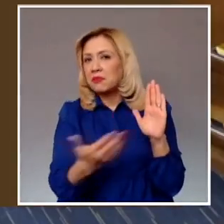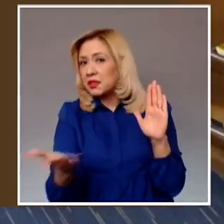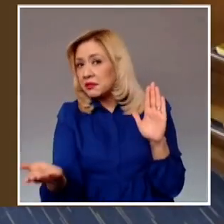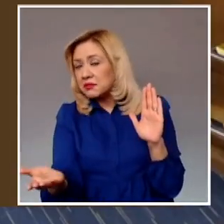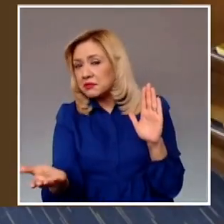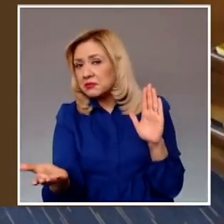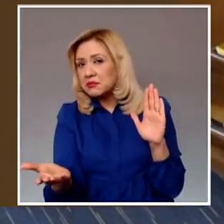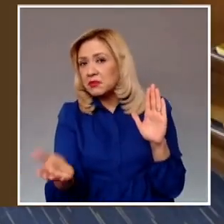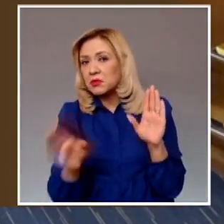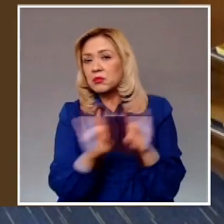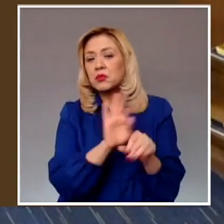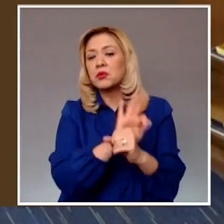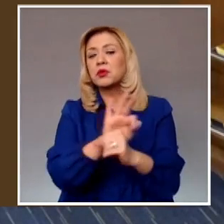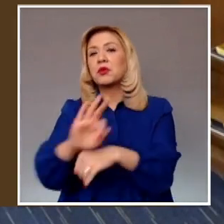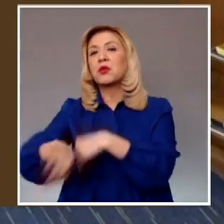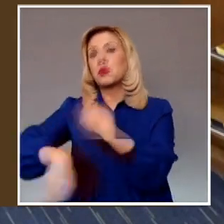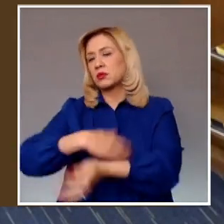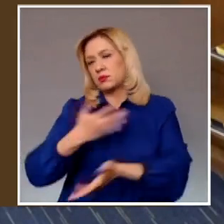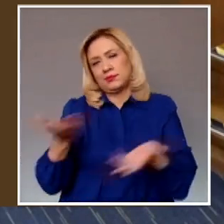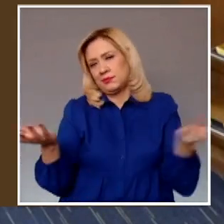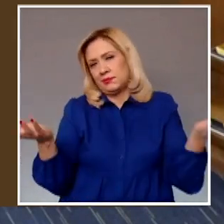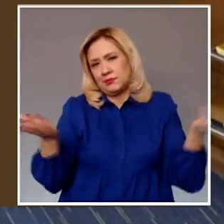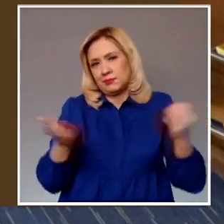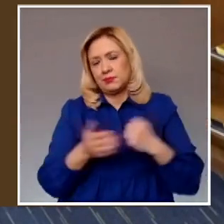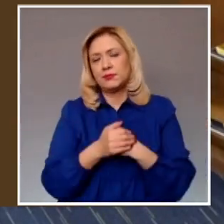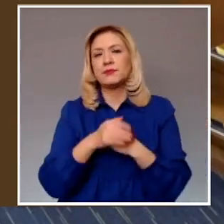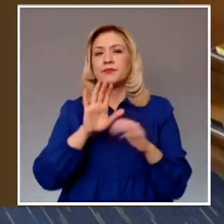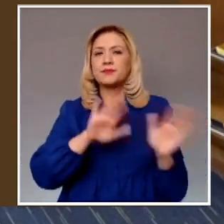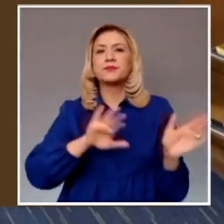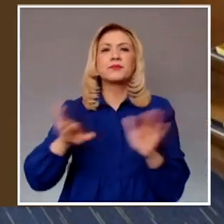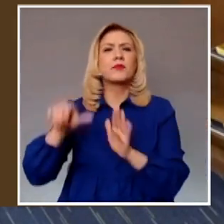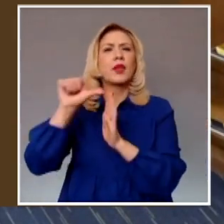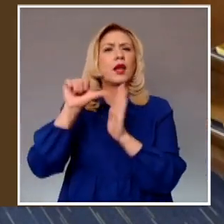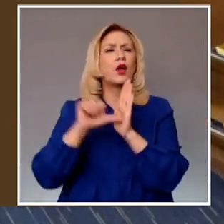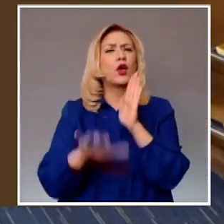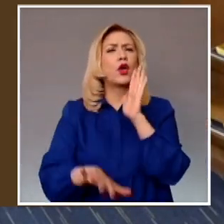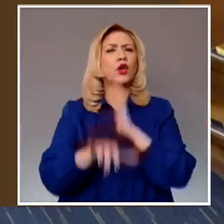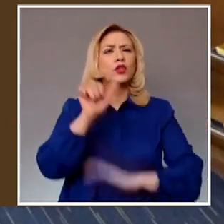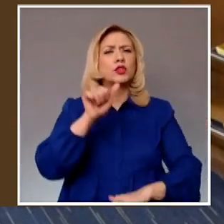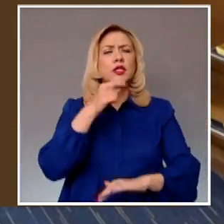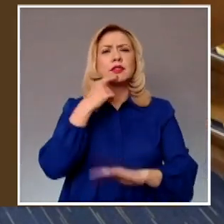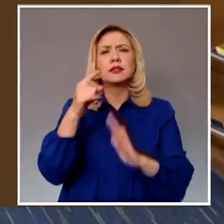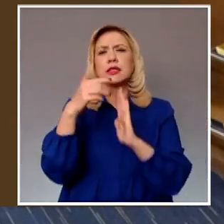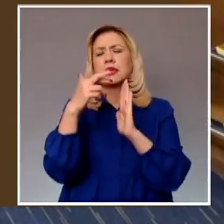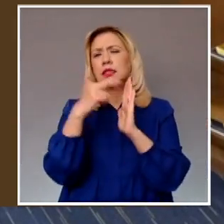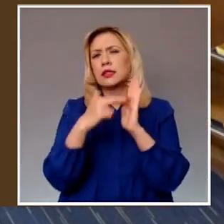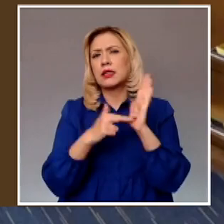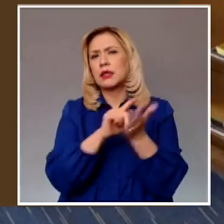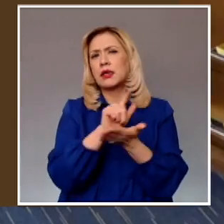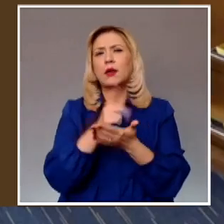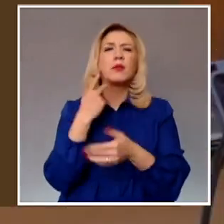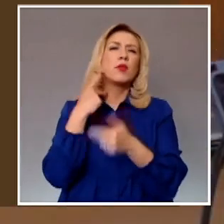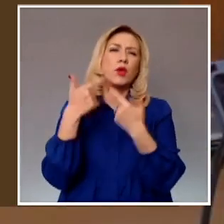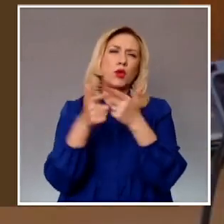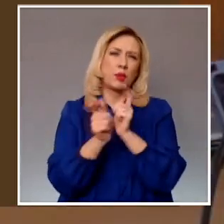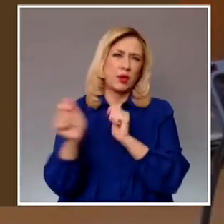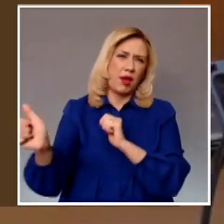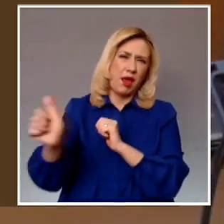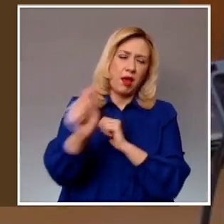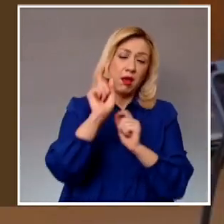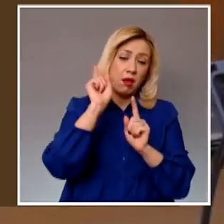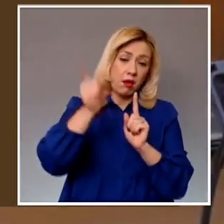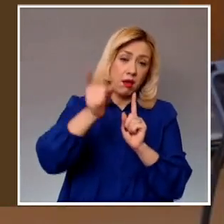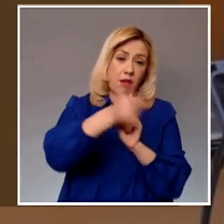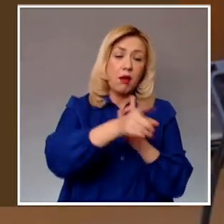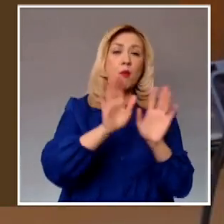la adición al artículo 11 de los lineamientos que imponía a los partidos políticos la obligación de investigar que sus eventuales candidatos no